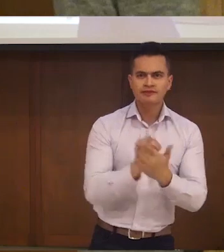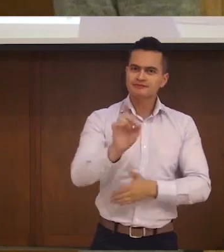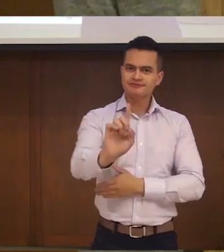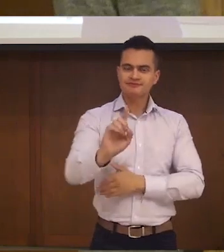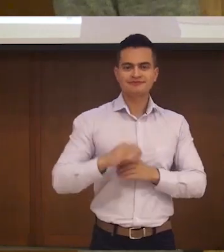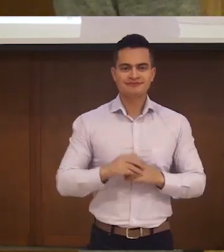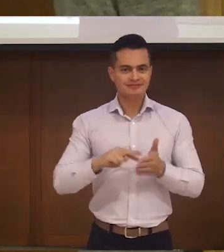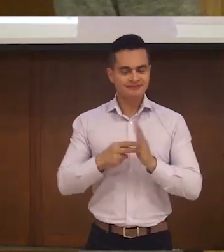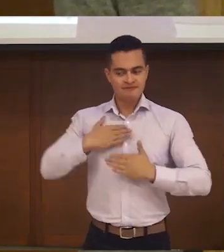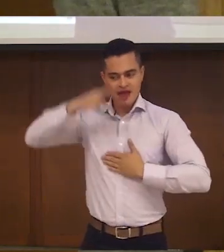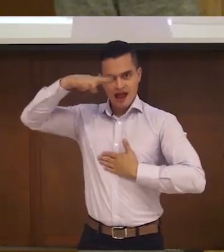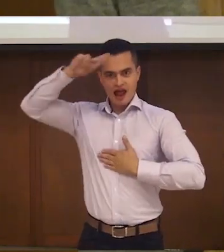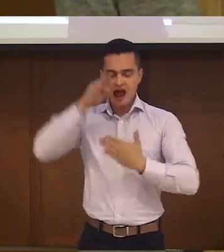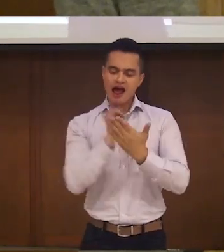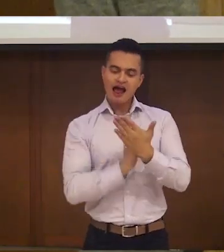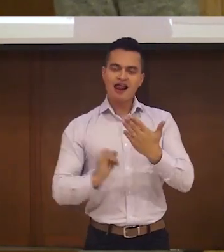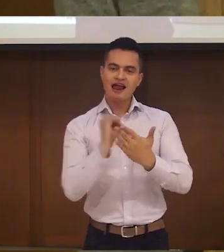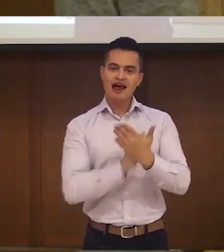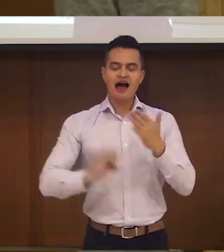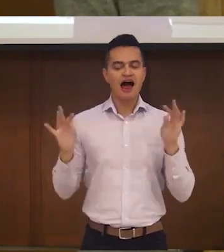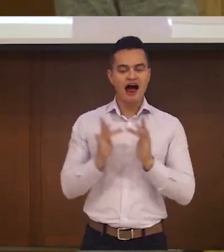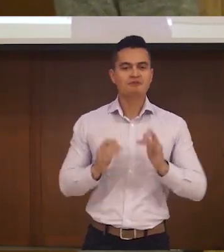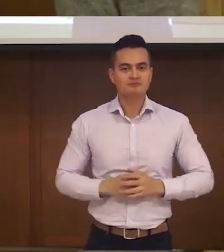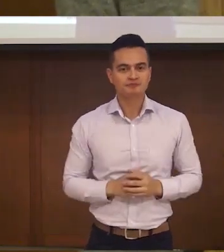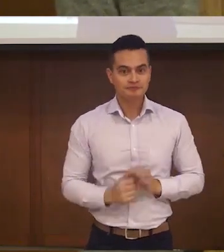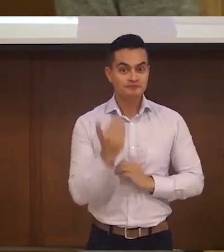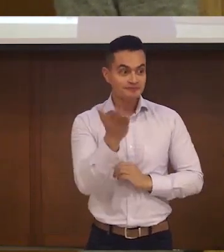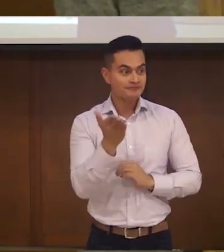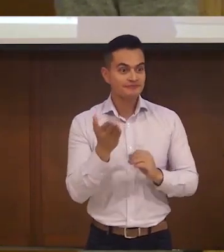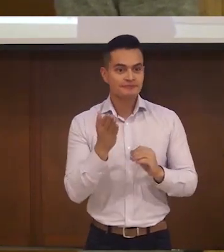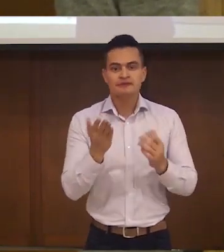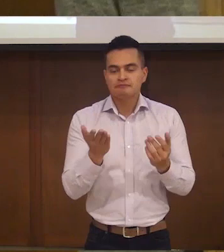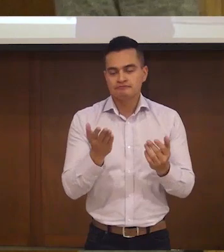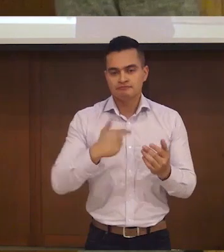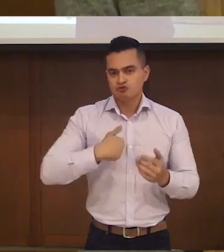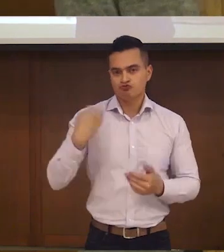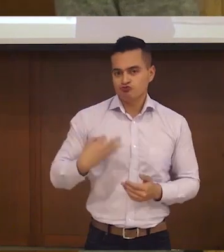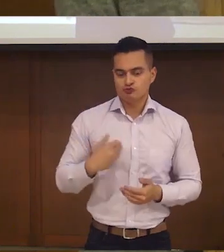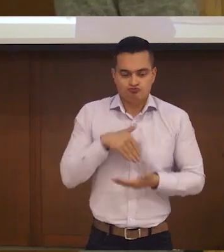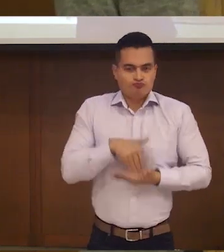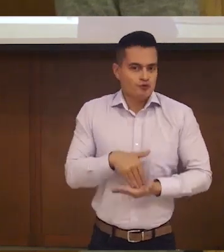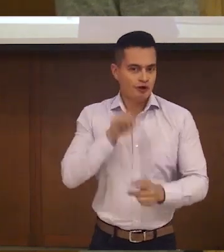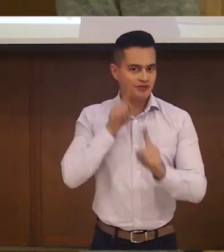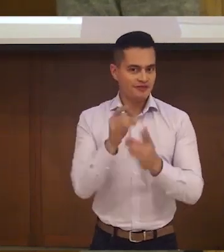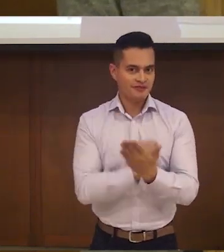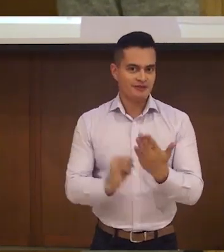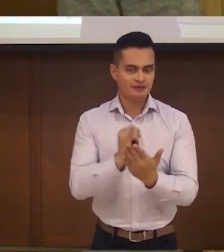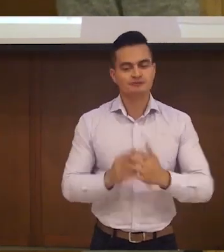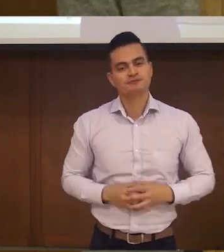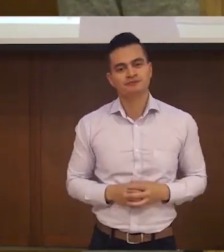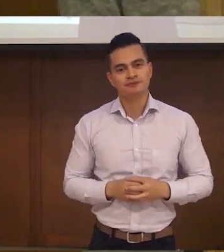Bueno, esta ha sido, así en líneas muy, muy rápidas, mi idea siempre acerca de cómo encarar la